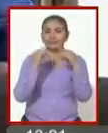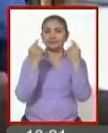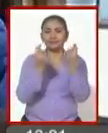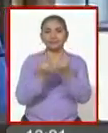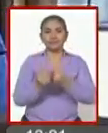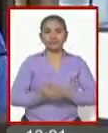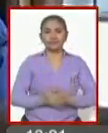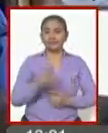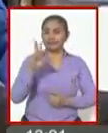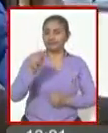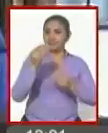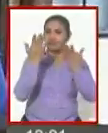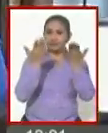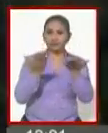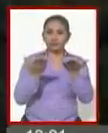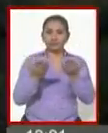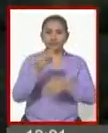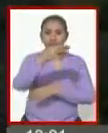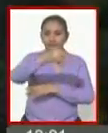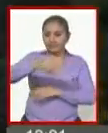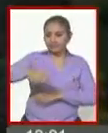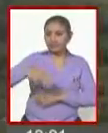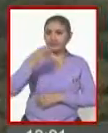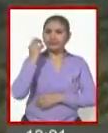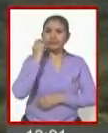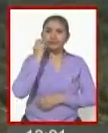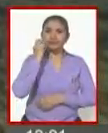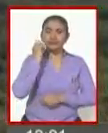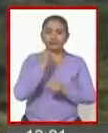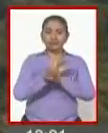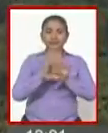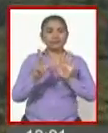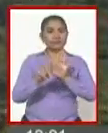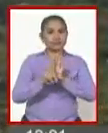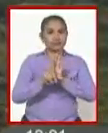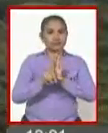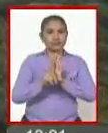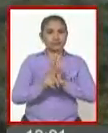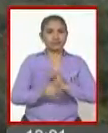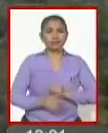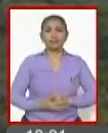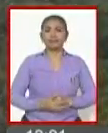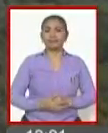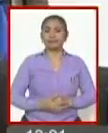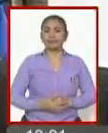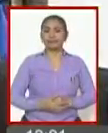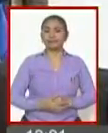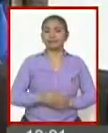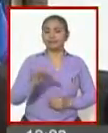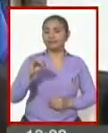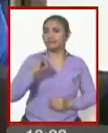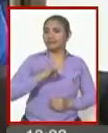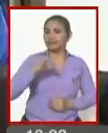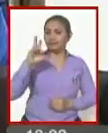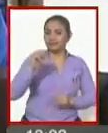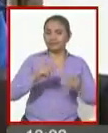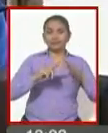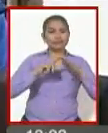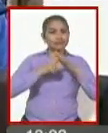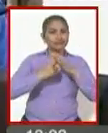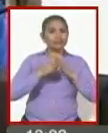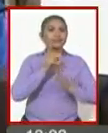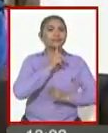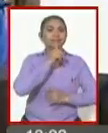se puede decir que no existen plantaciones que se pueda decir yo no voy a iniciar un debate